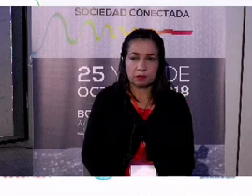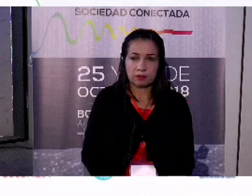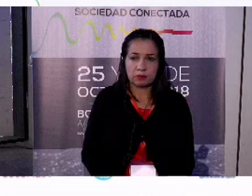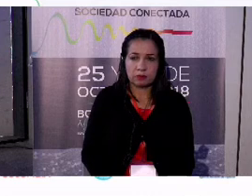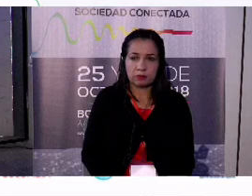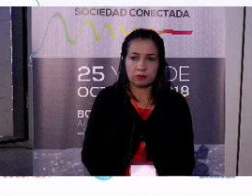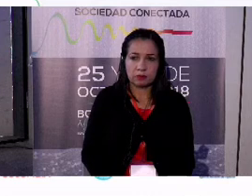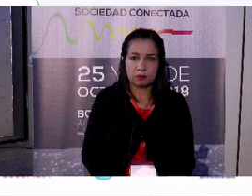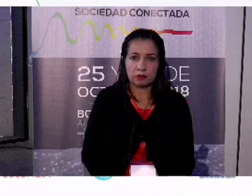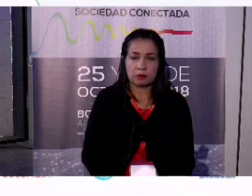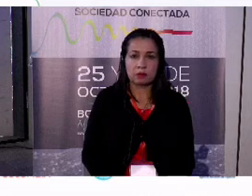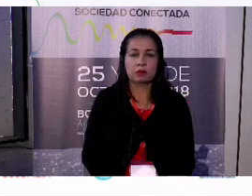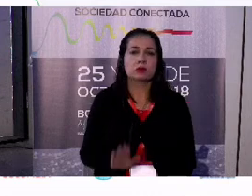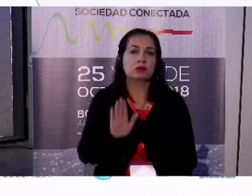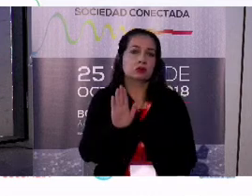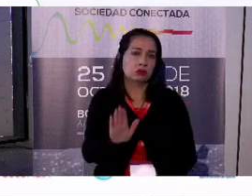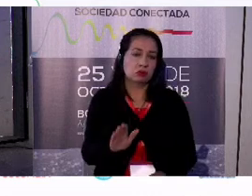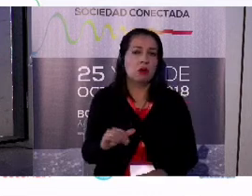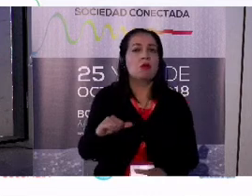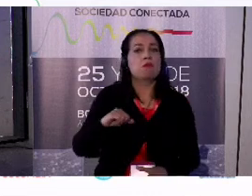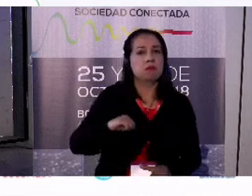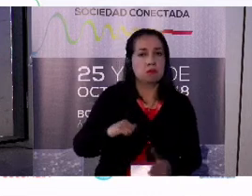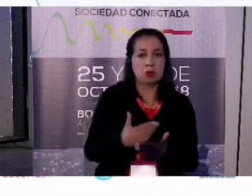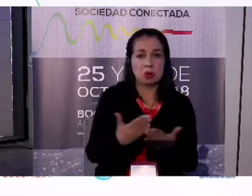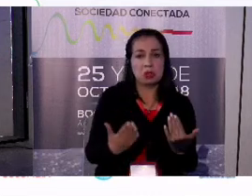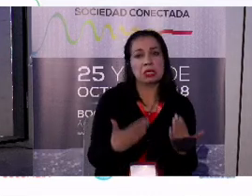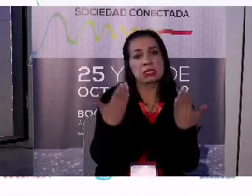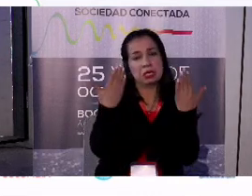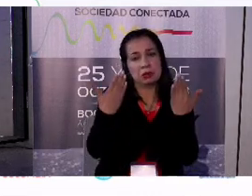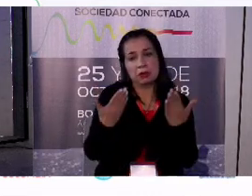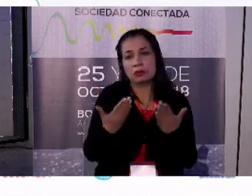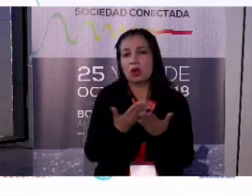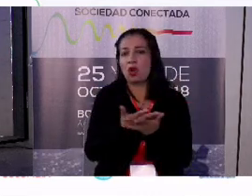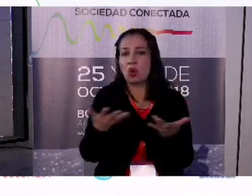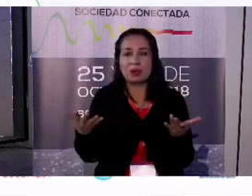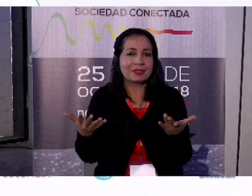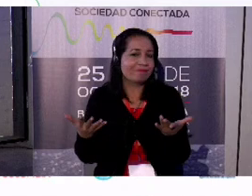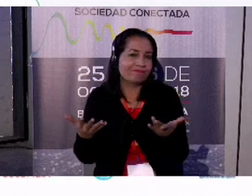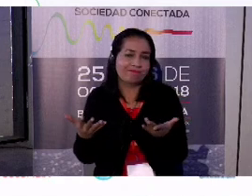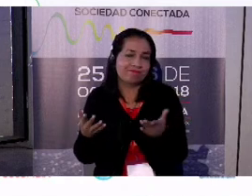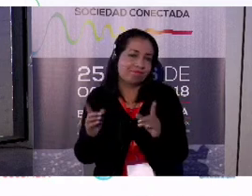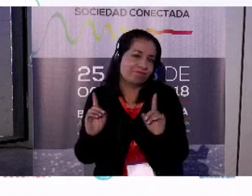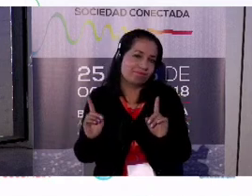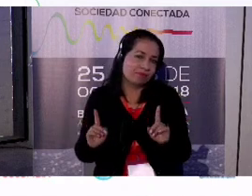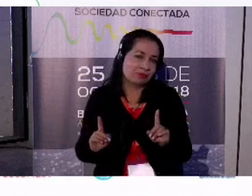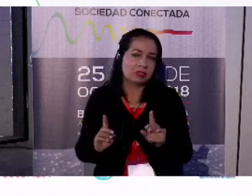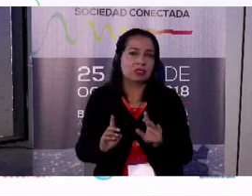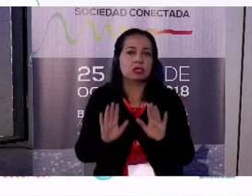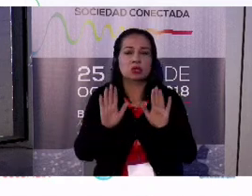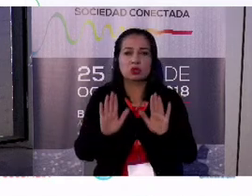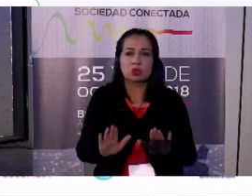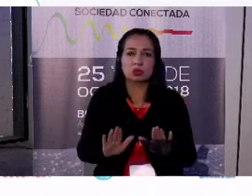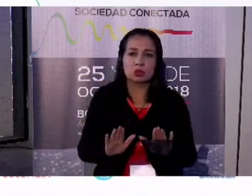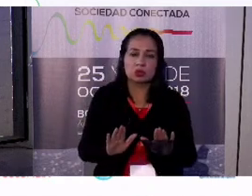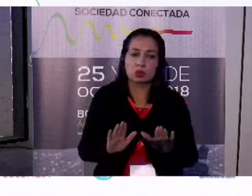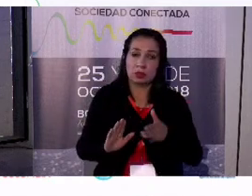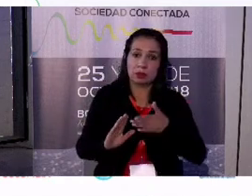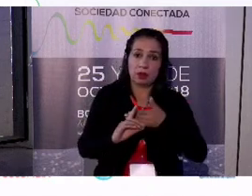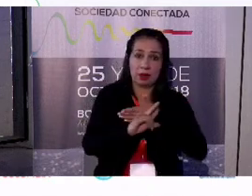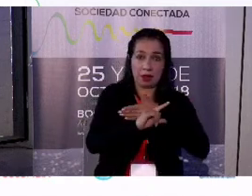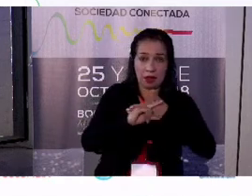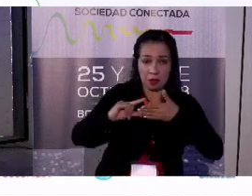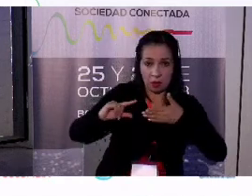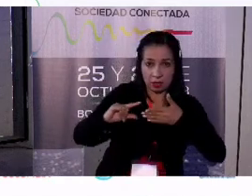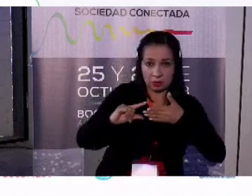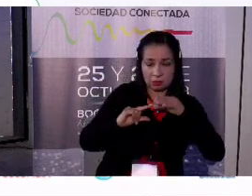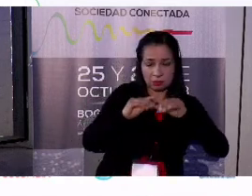numérica tienen sus pros y contras y el de una ecuación Sería mucho más